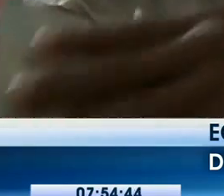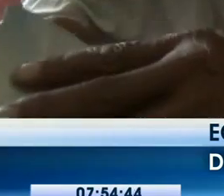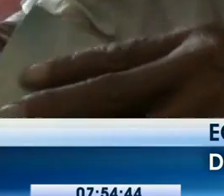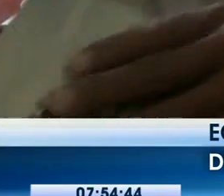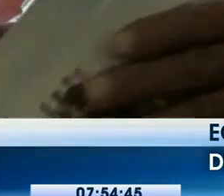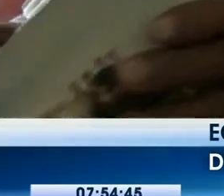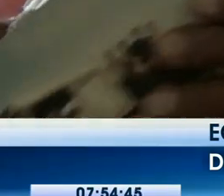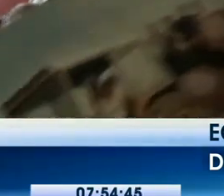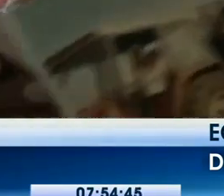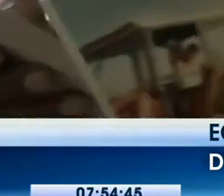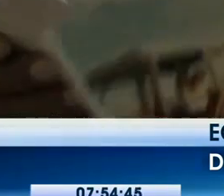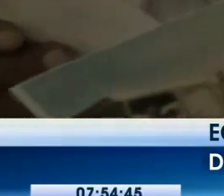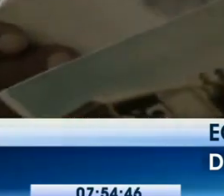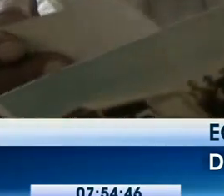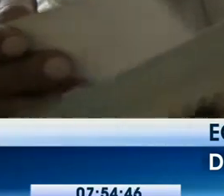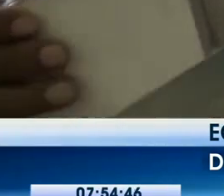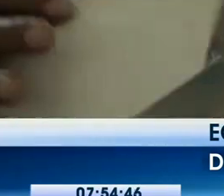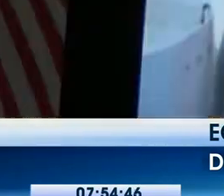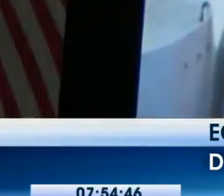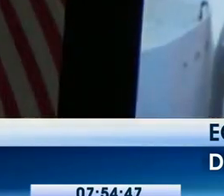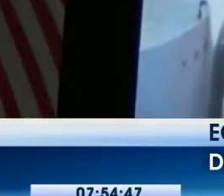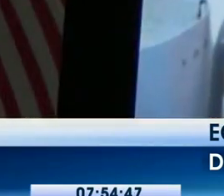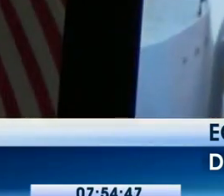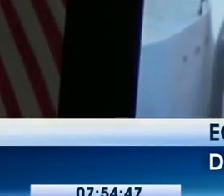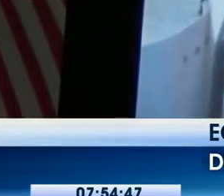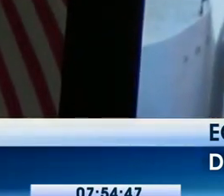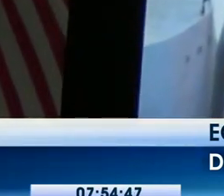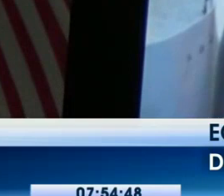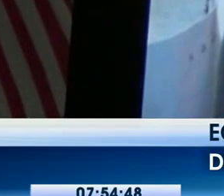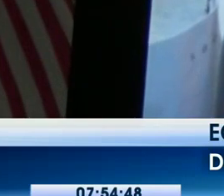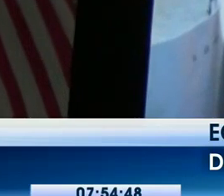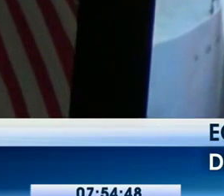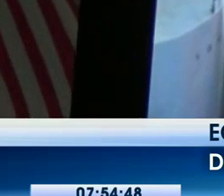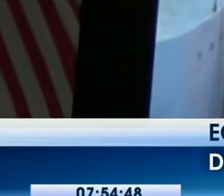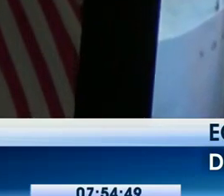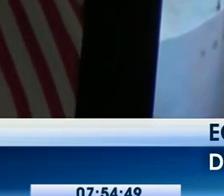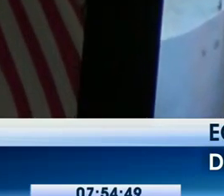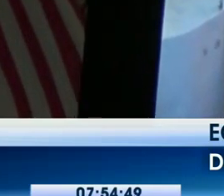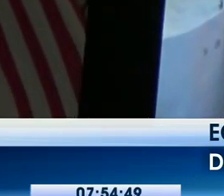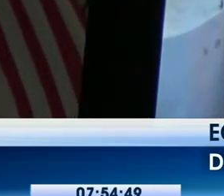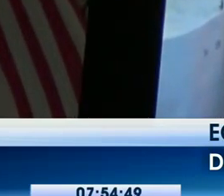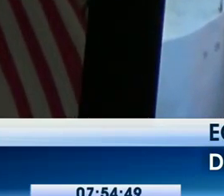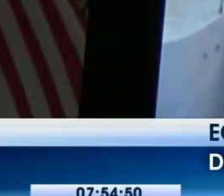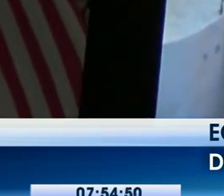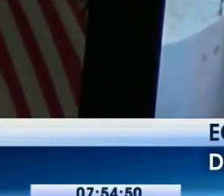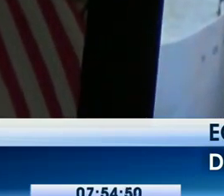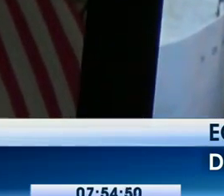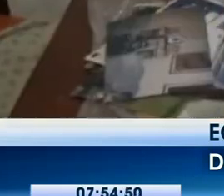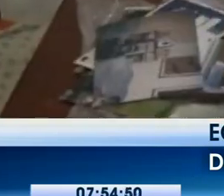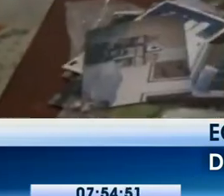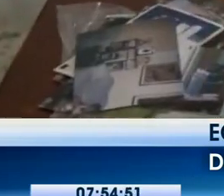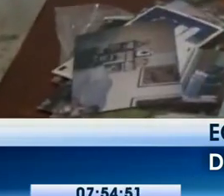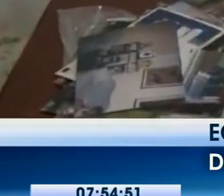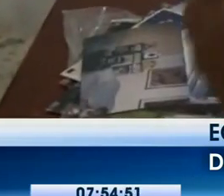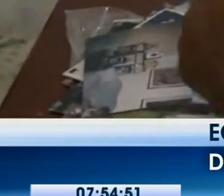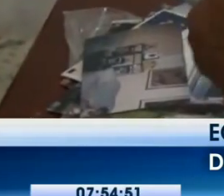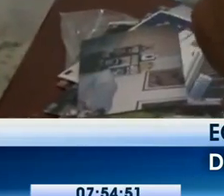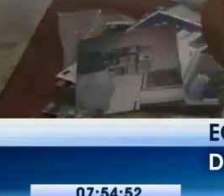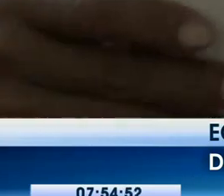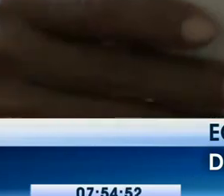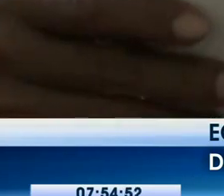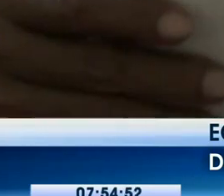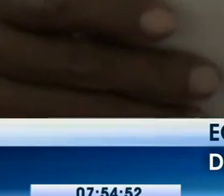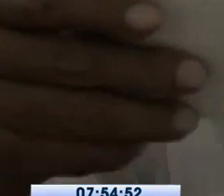y da gracias a Dios, al igual que el resto de su familia, que las lesiones de su hija no son de gravedad y ya fue dada de alta del